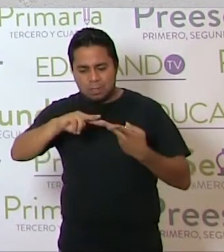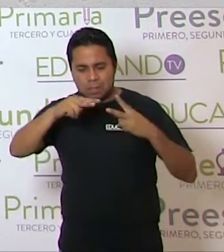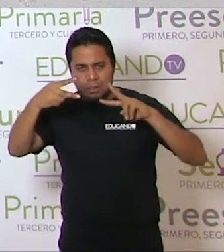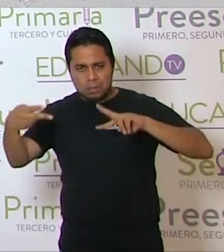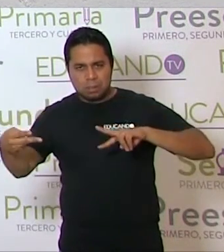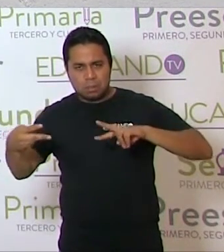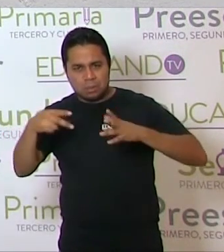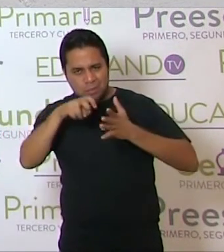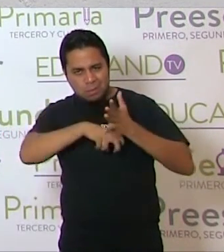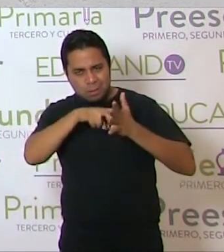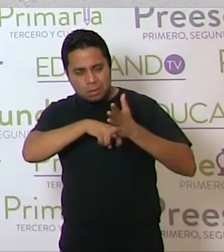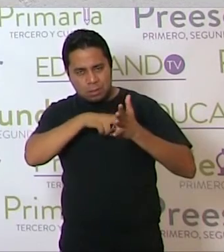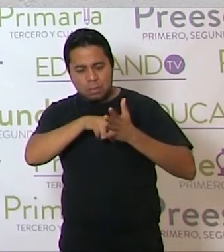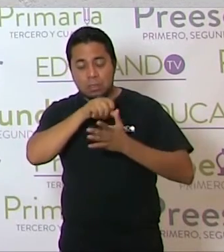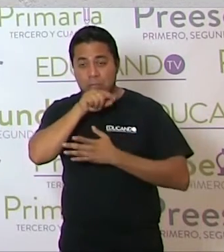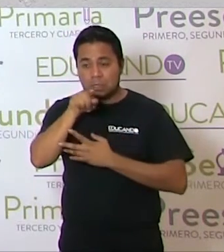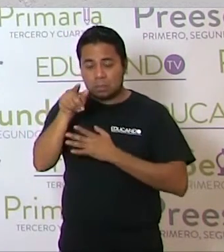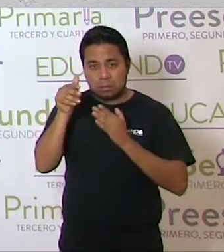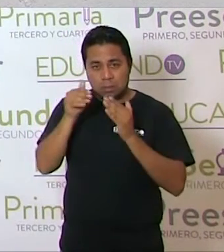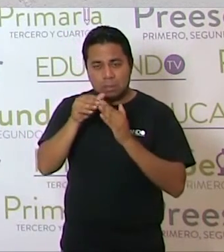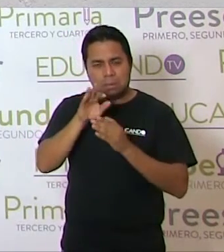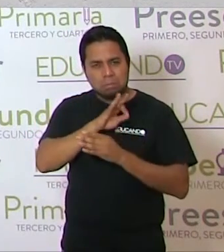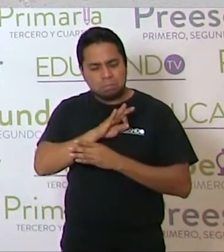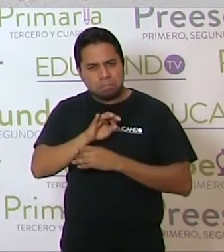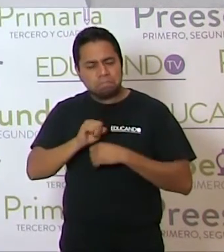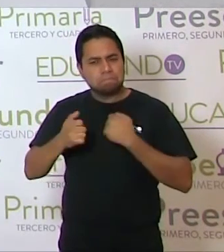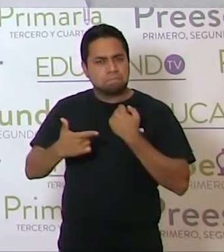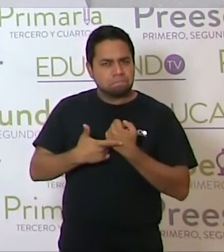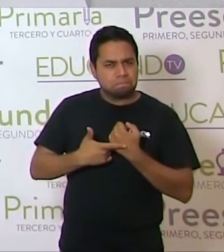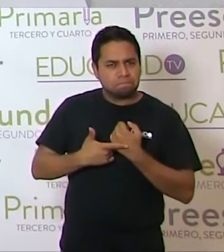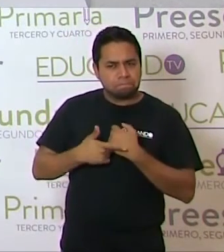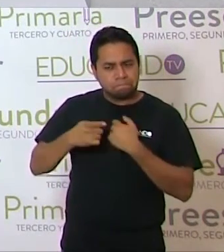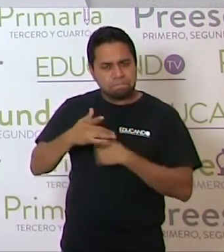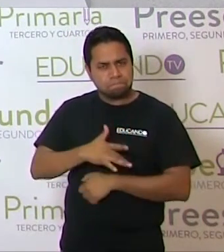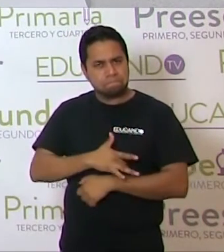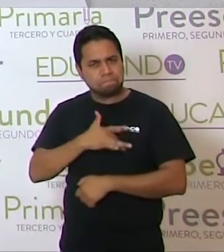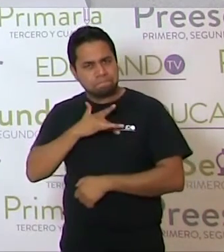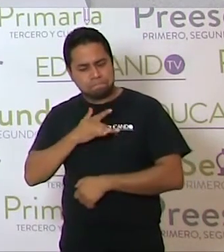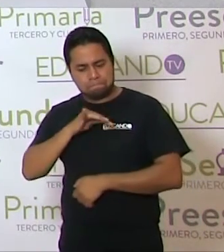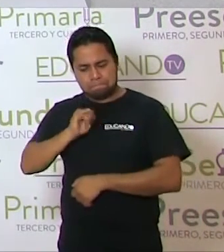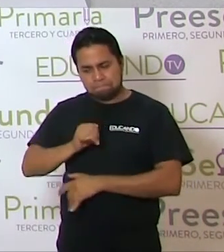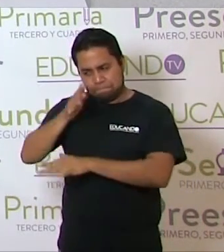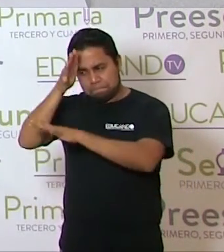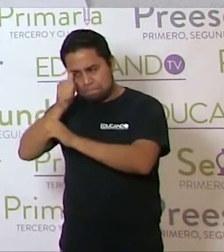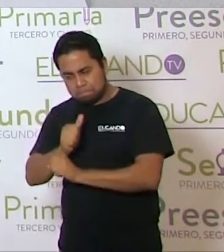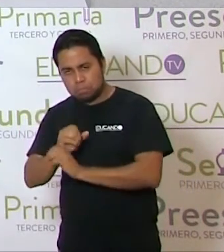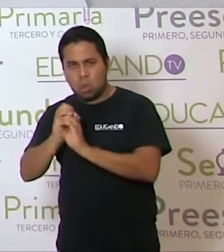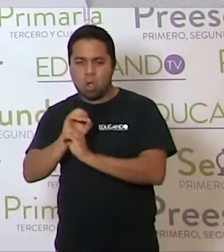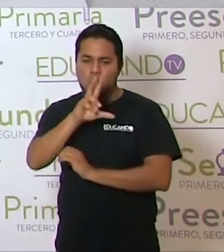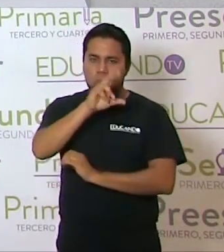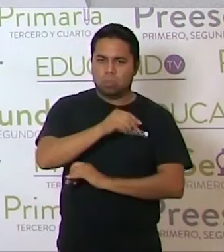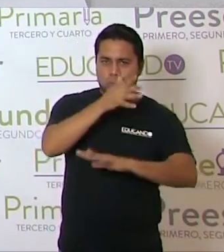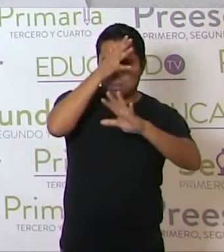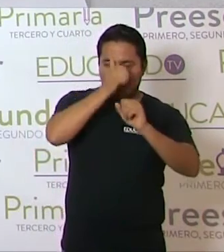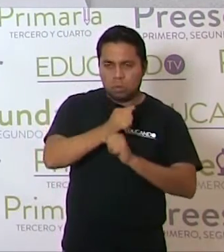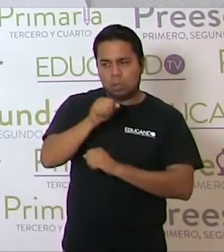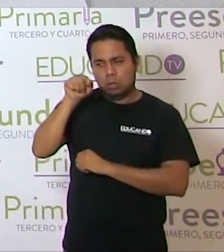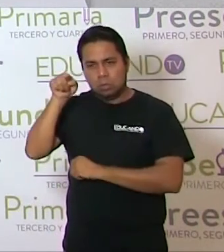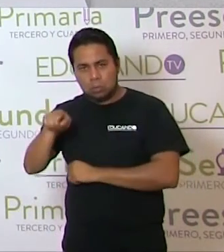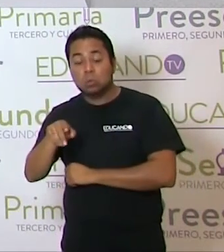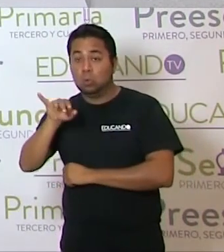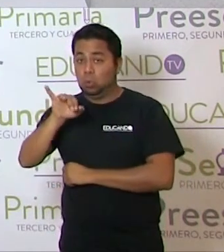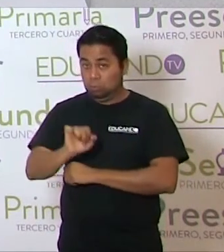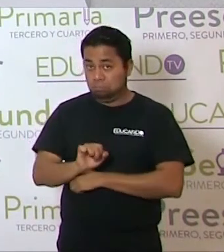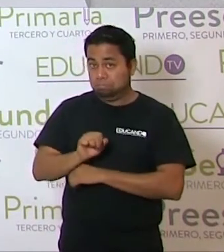ustedes también en casita tomen una posición acerca de ustedes están a favor